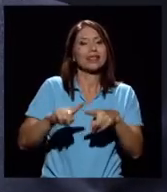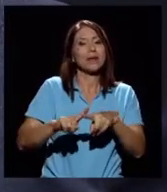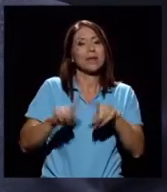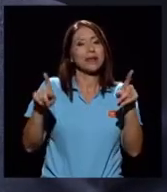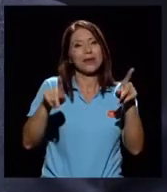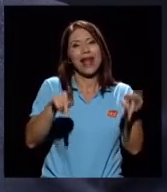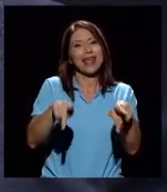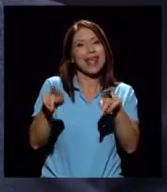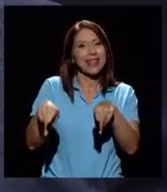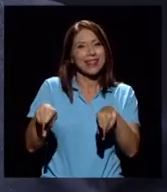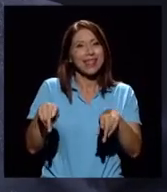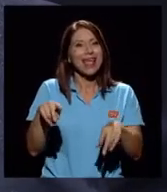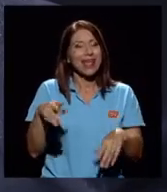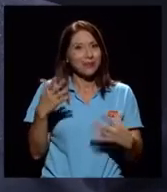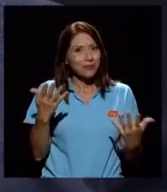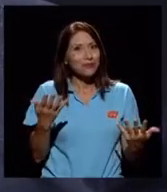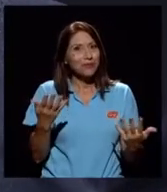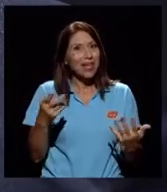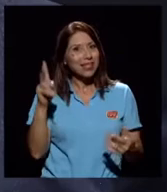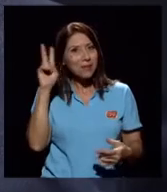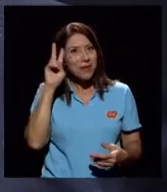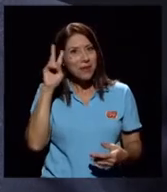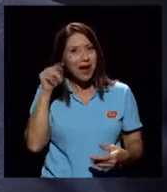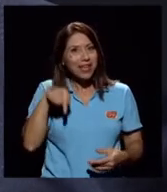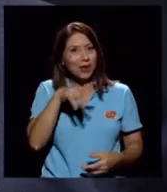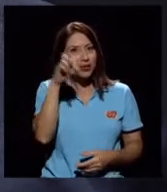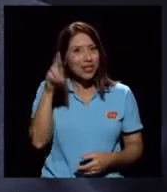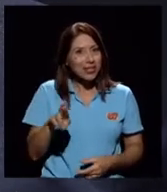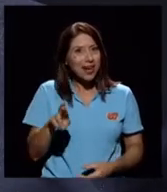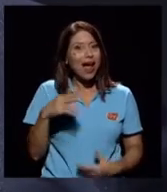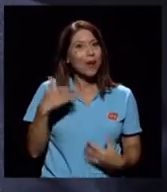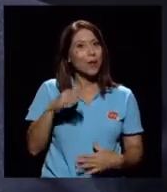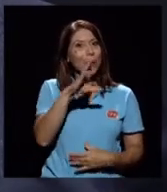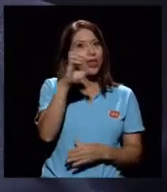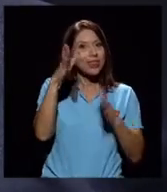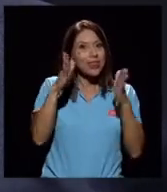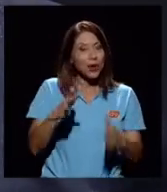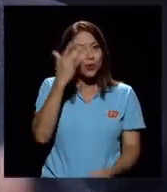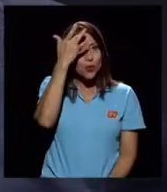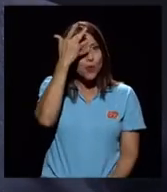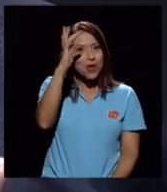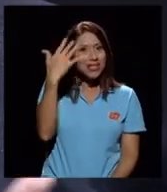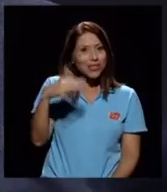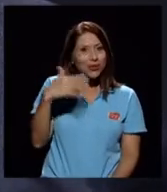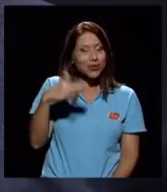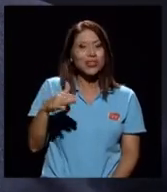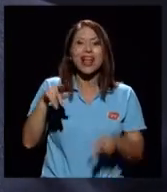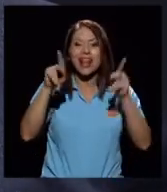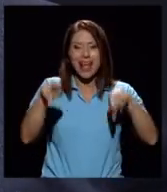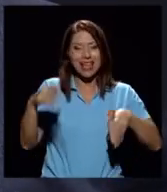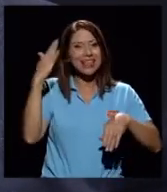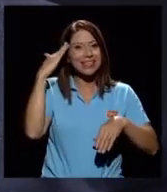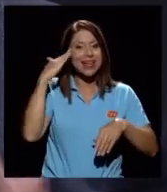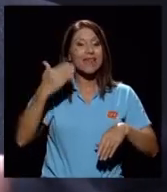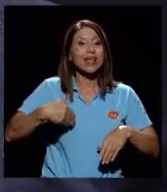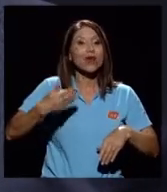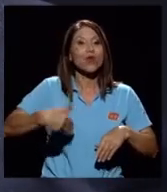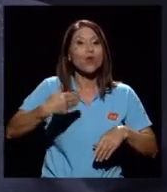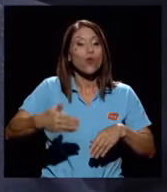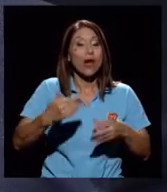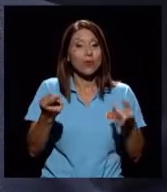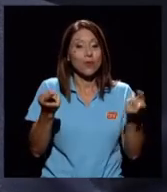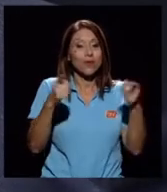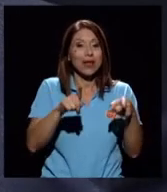es es viva quien costa rica los ticos son muy listos verdad solamente sabe que cuando se depreció el tipo de cambio entonces otras